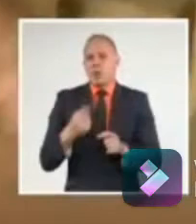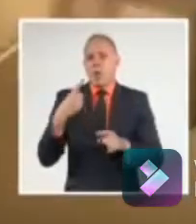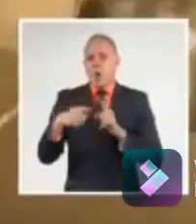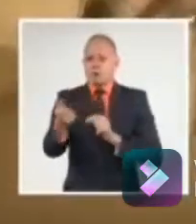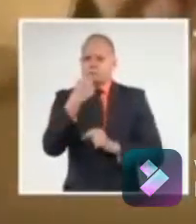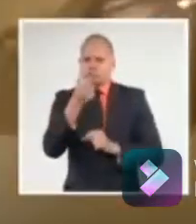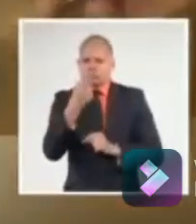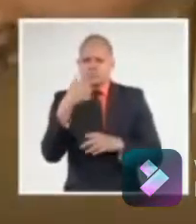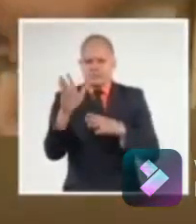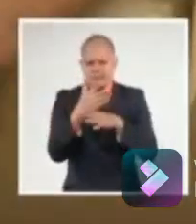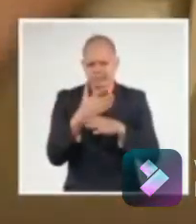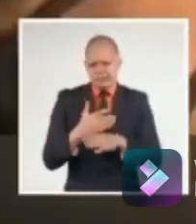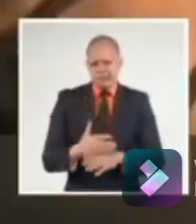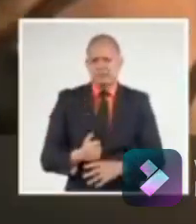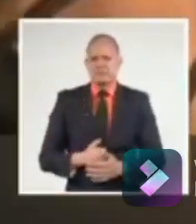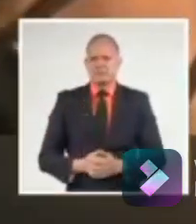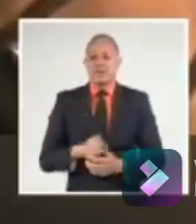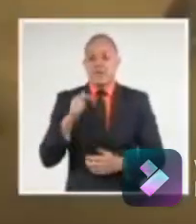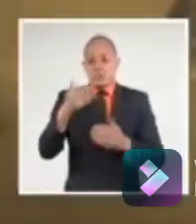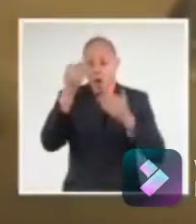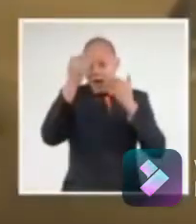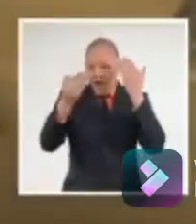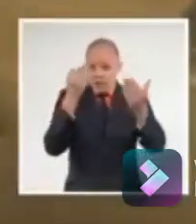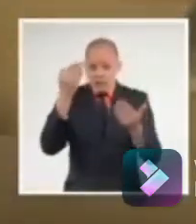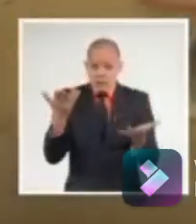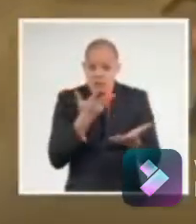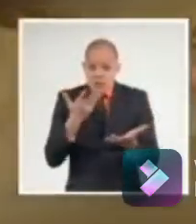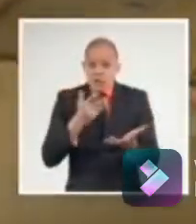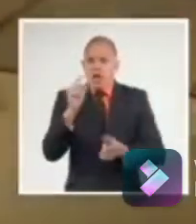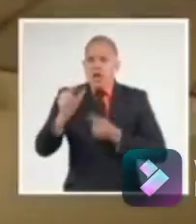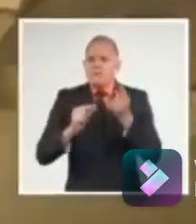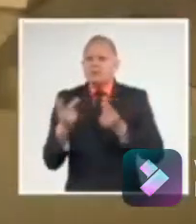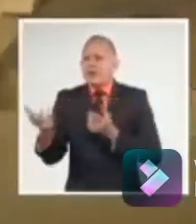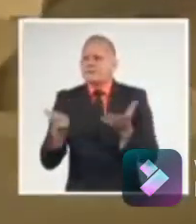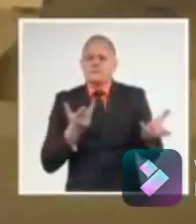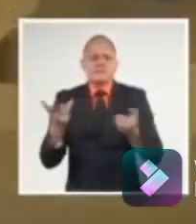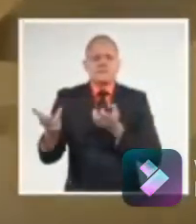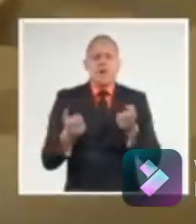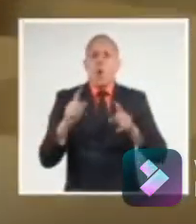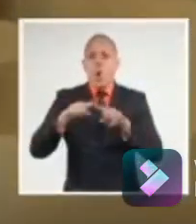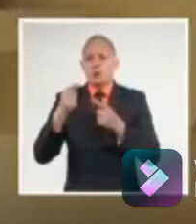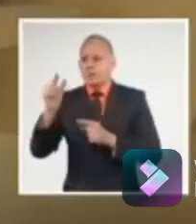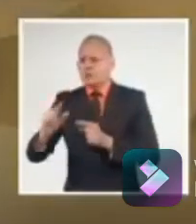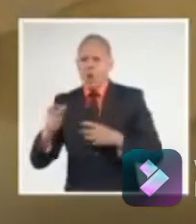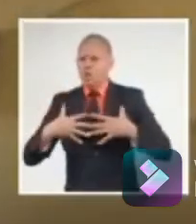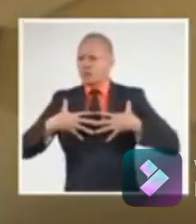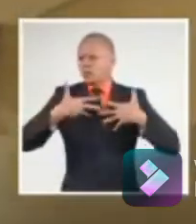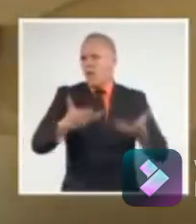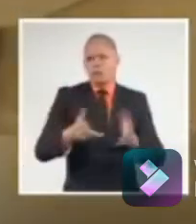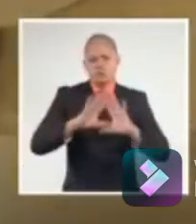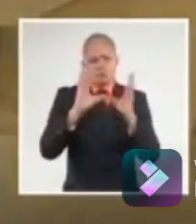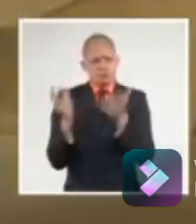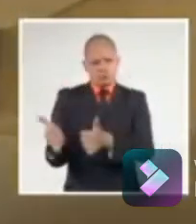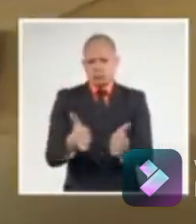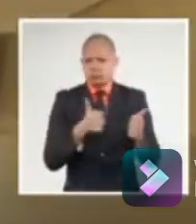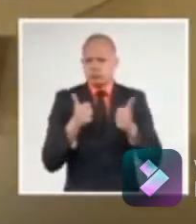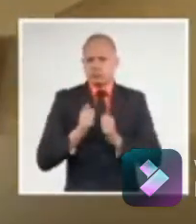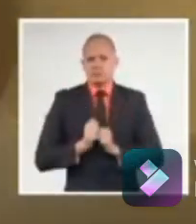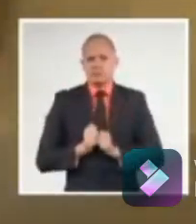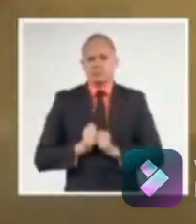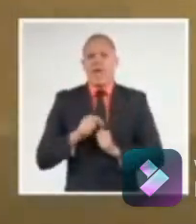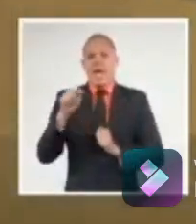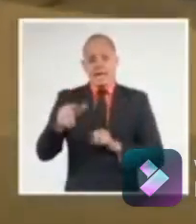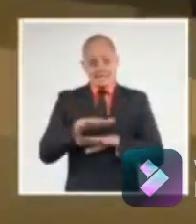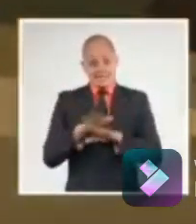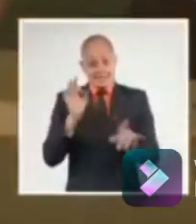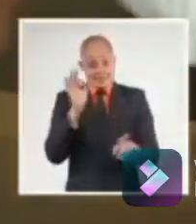importantes, resultado de las donaciones recolectadas por las organizaciones que conforman este colectivo y realizan la